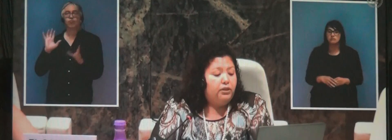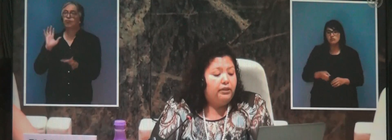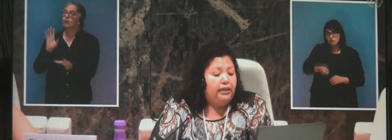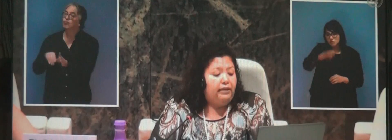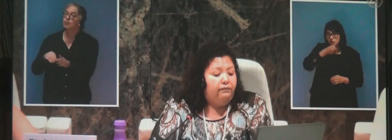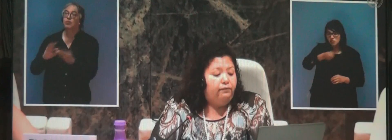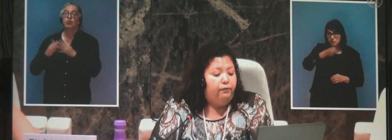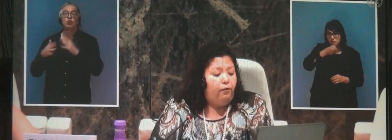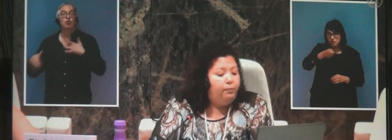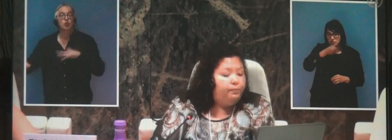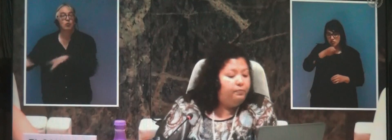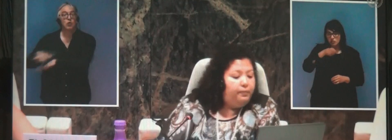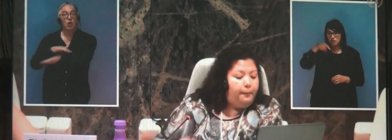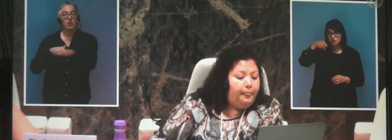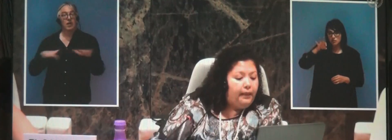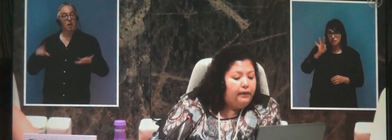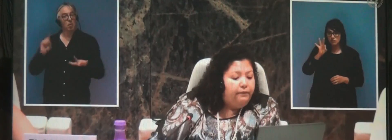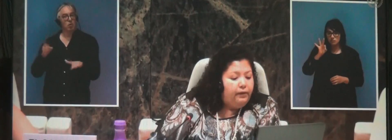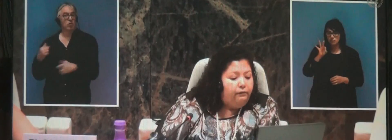datos del